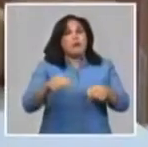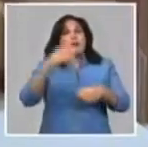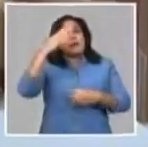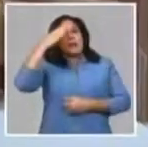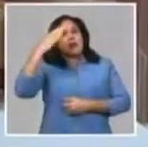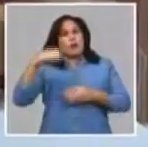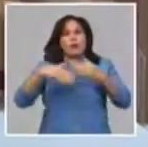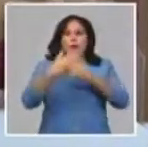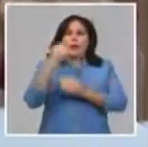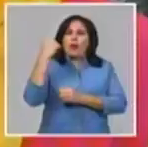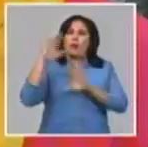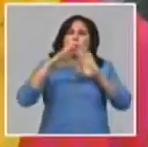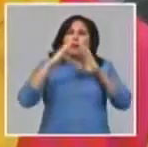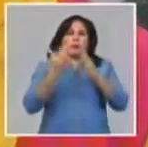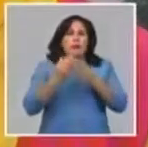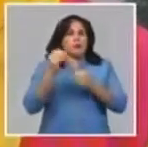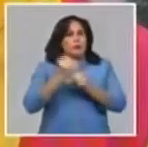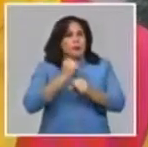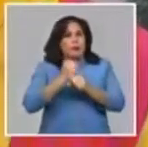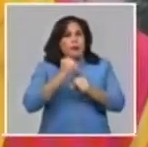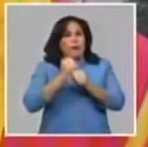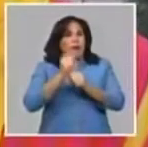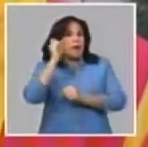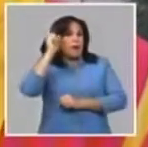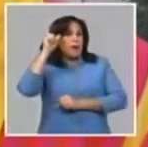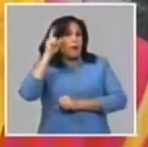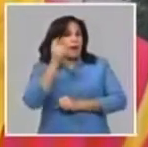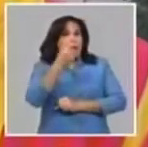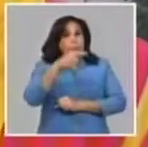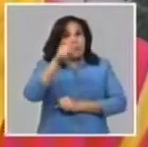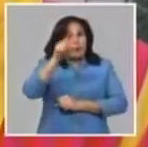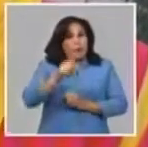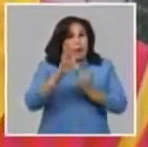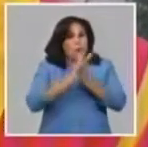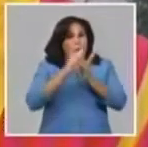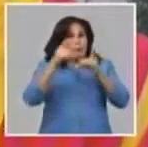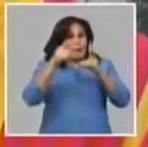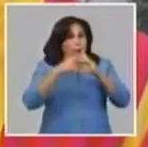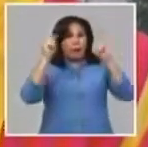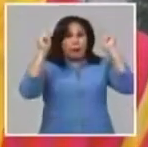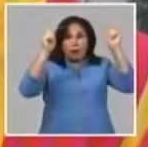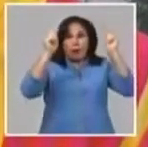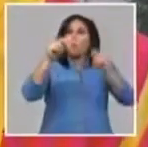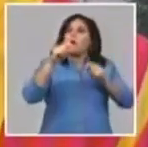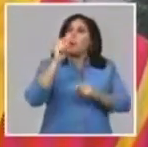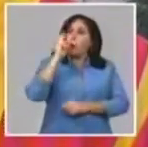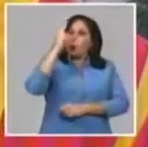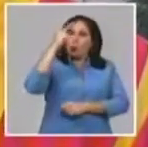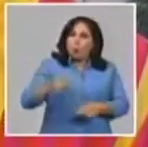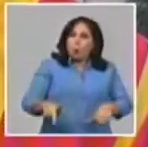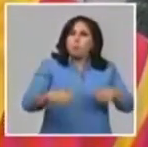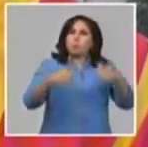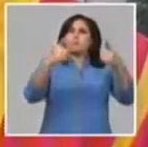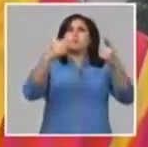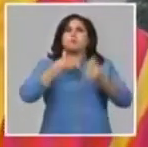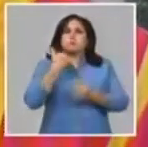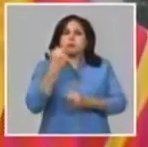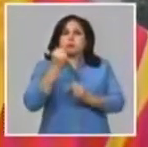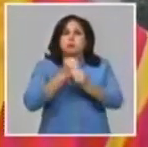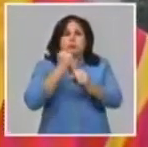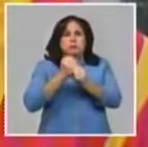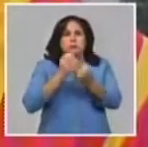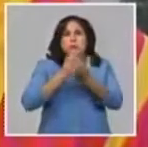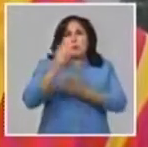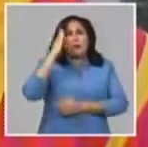Mundial de los Trabajadores. La idea fundamental es celebrar el 1 de mayo, cada cual cumpliendo con la misión que nos ha sido encomendada.